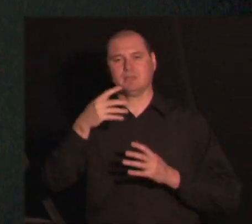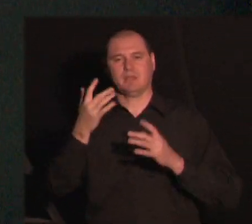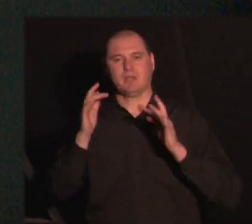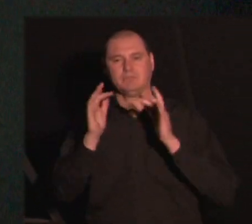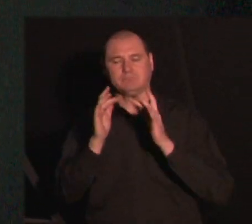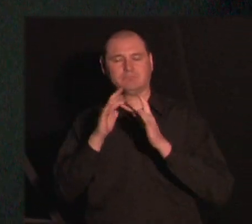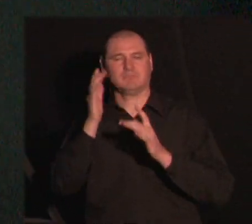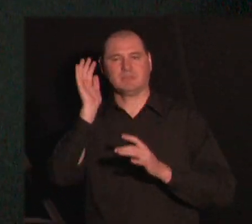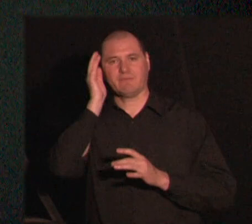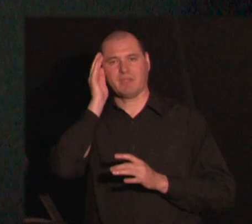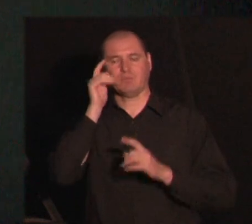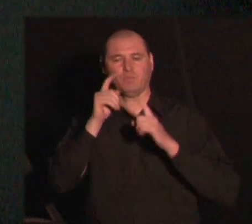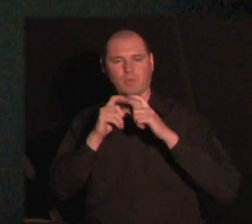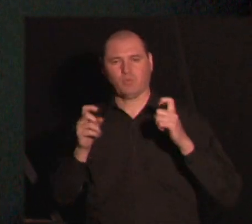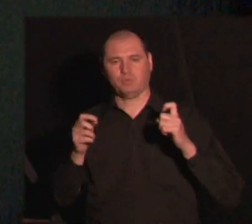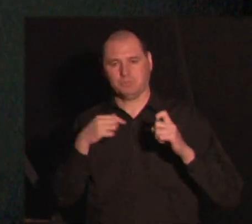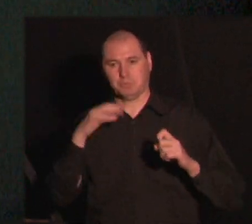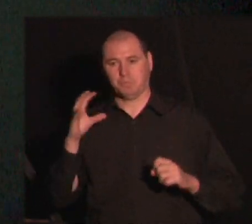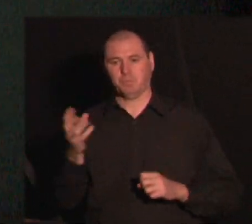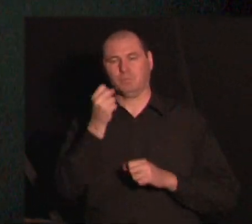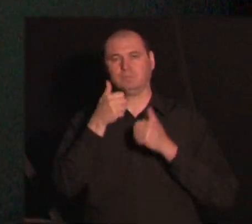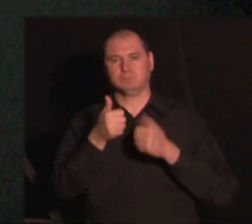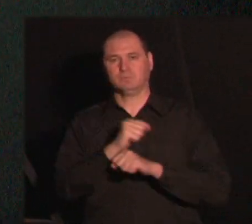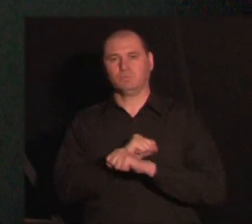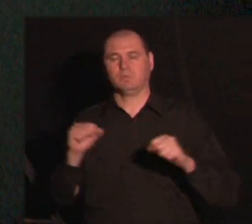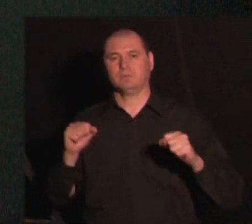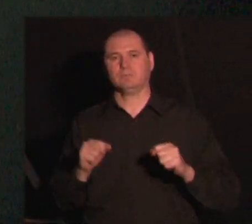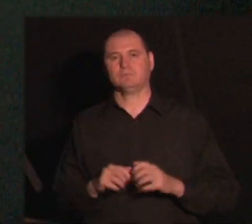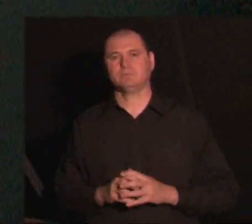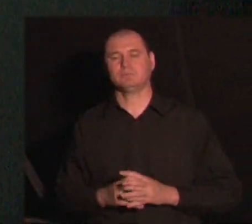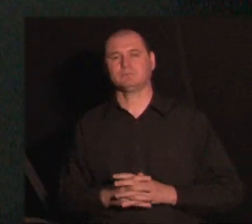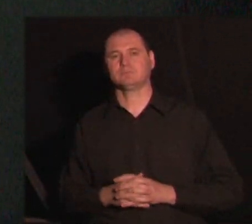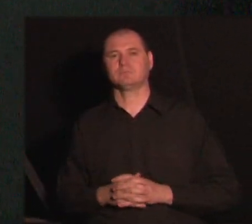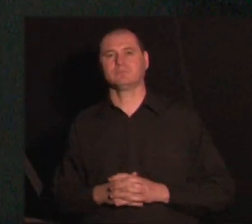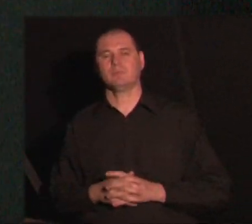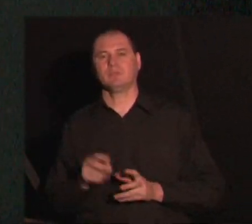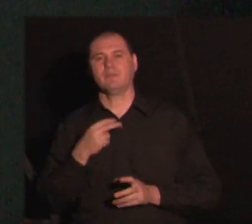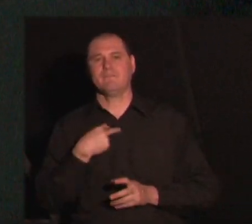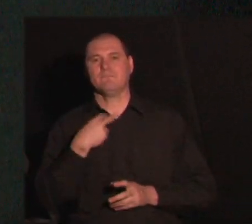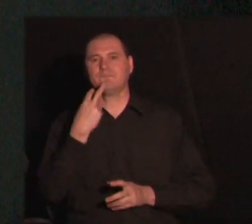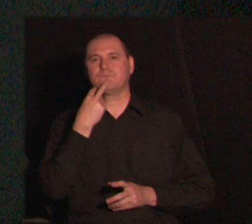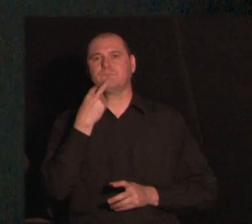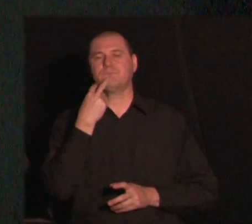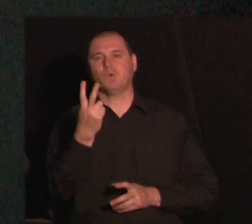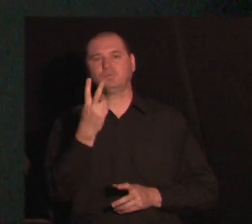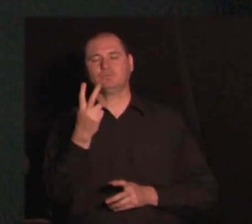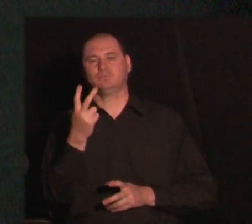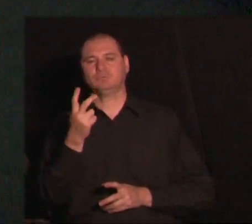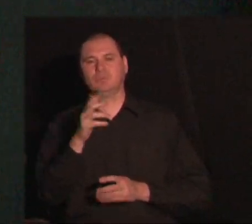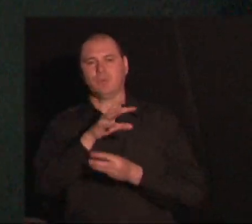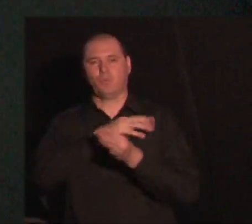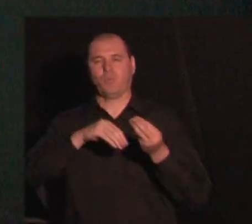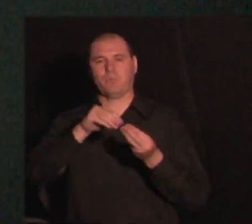sociales pude lograr esto de poder ser la voz de mi gente, ser la voz de los